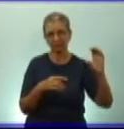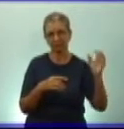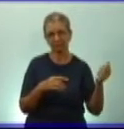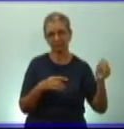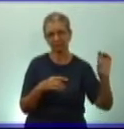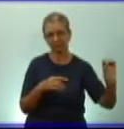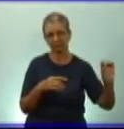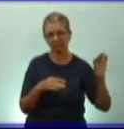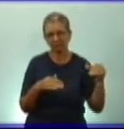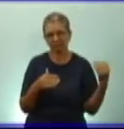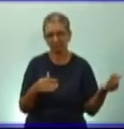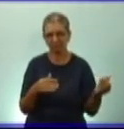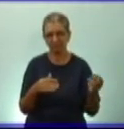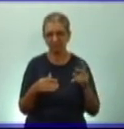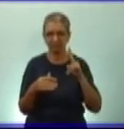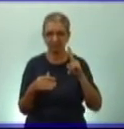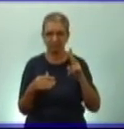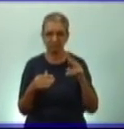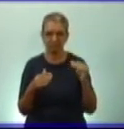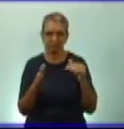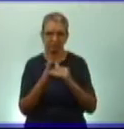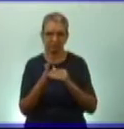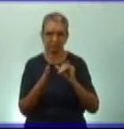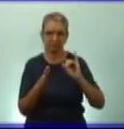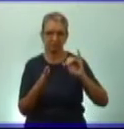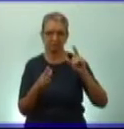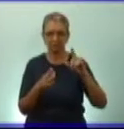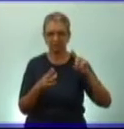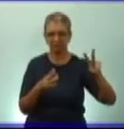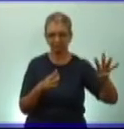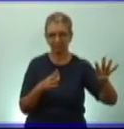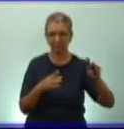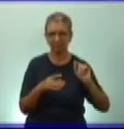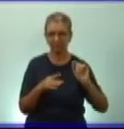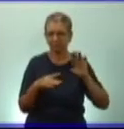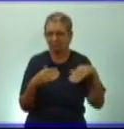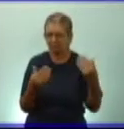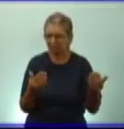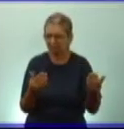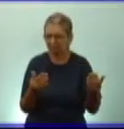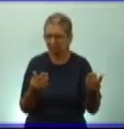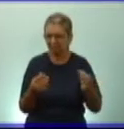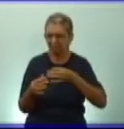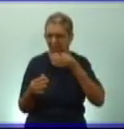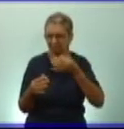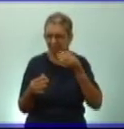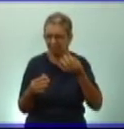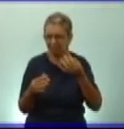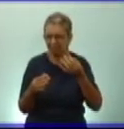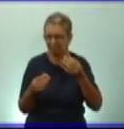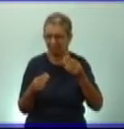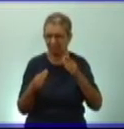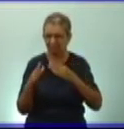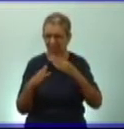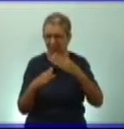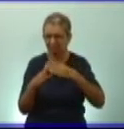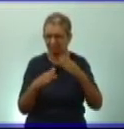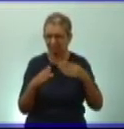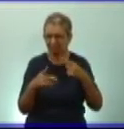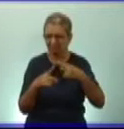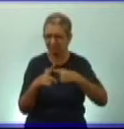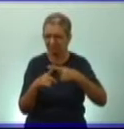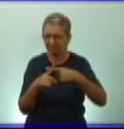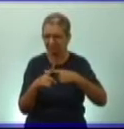Y la pregunta es, explique, ¿a qué se debe el comportamiento de las temperaturas de fusión en cada caso? Fíjense que en un caso es